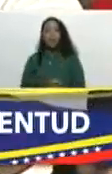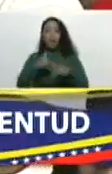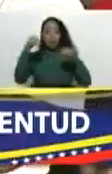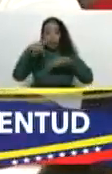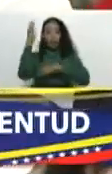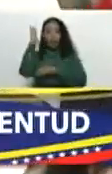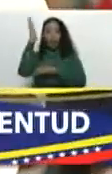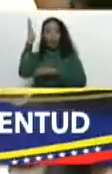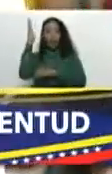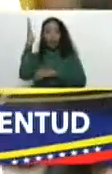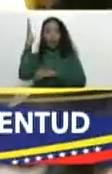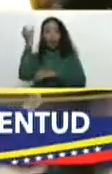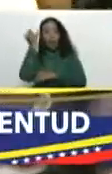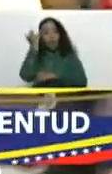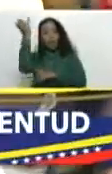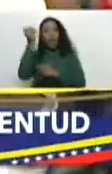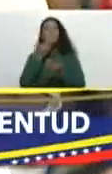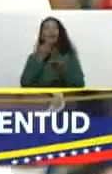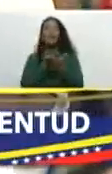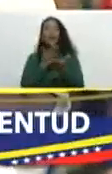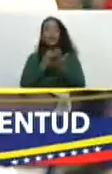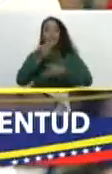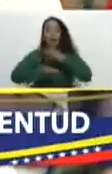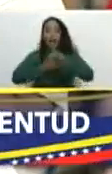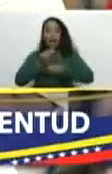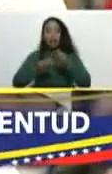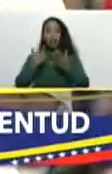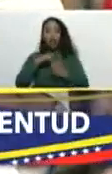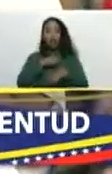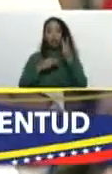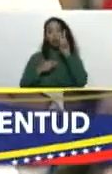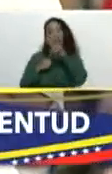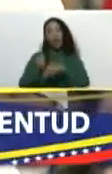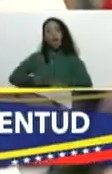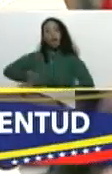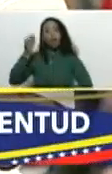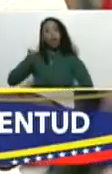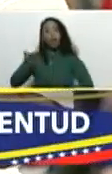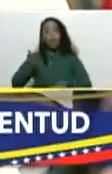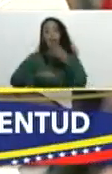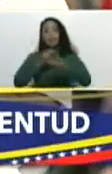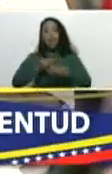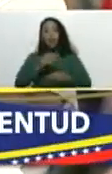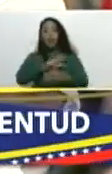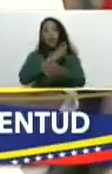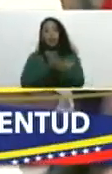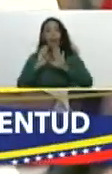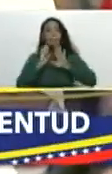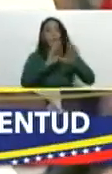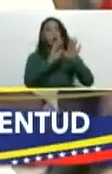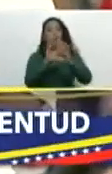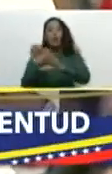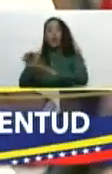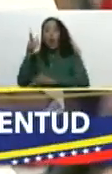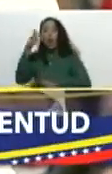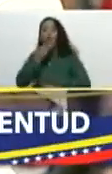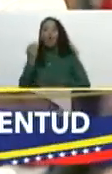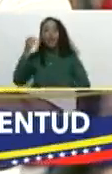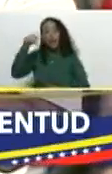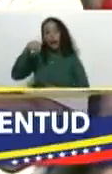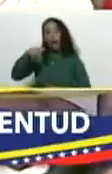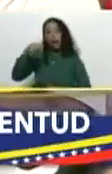congreso, de estudios que se han realizado y que hemos visto, la importancia de darle fuerza a todos esos jóvenes gamers que hay en nuestro